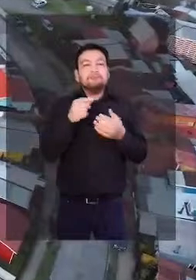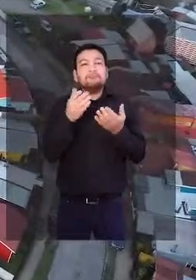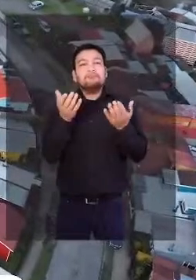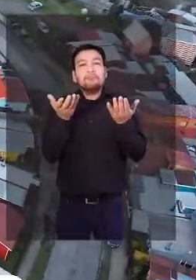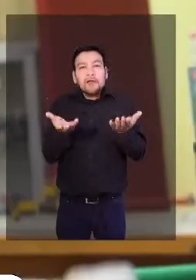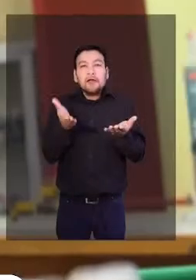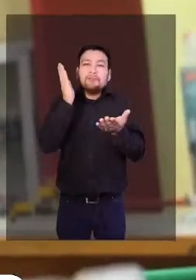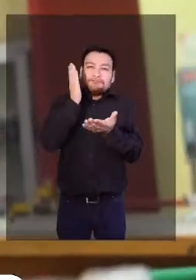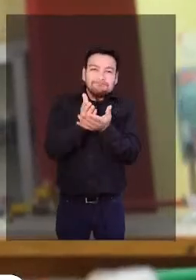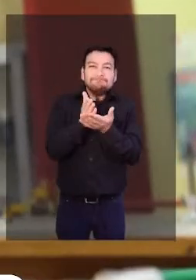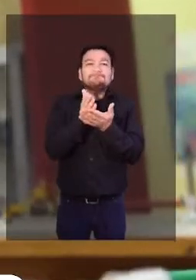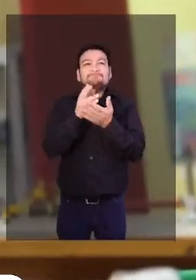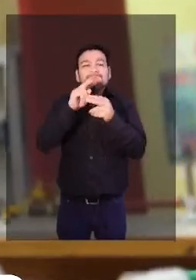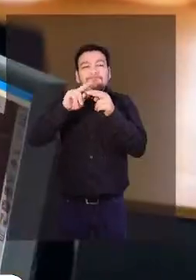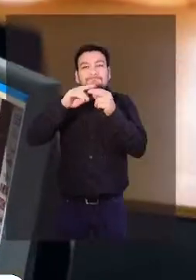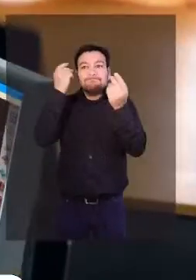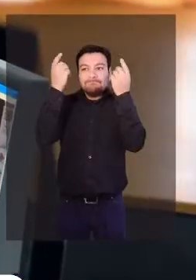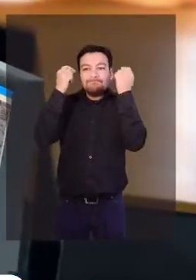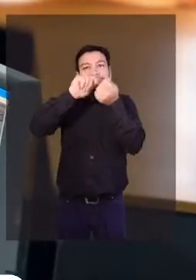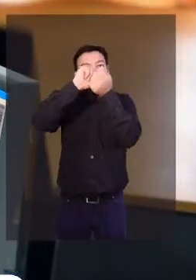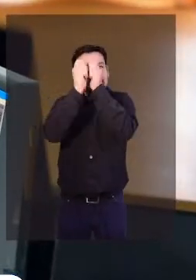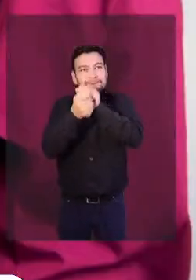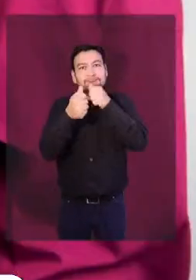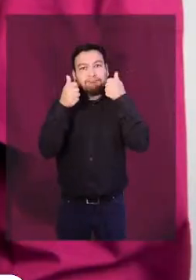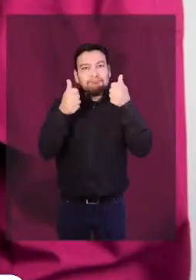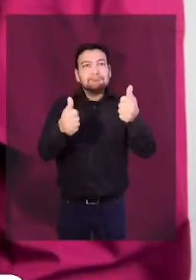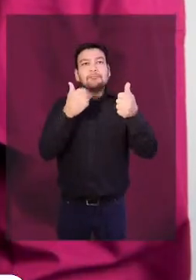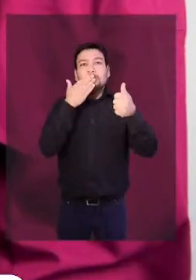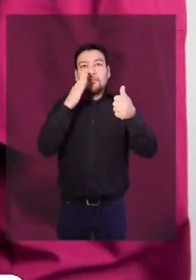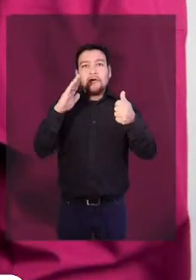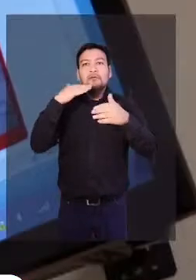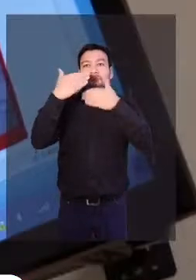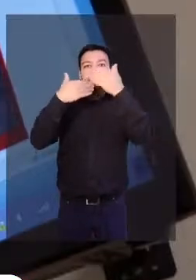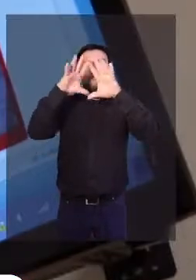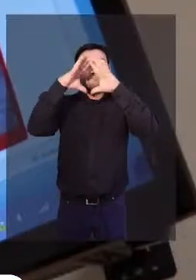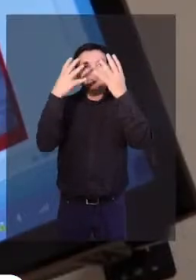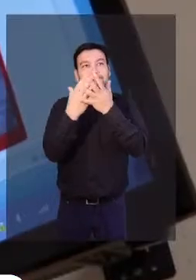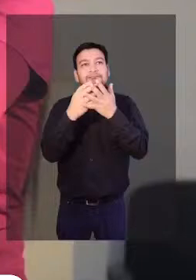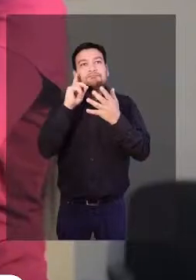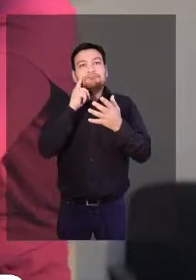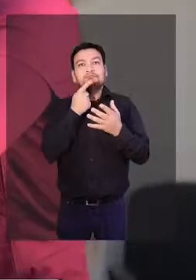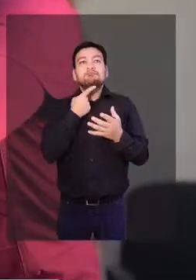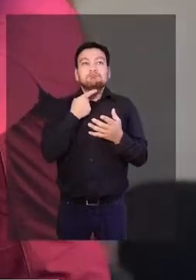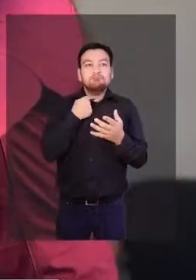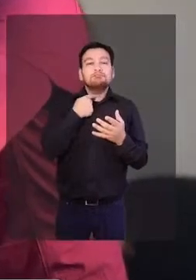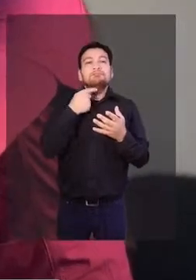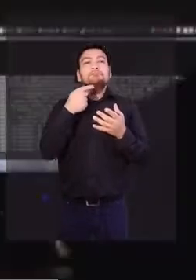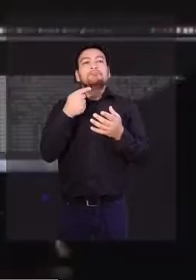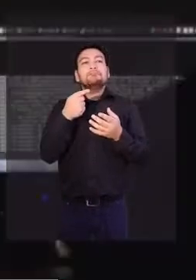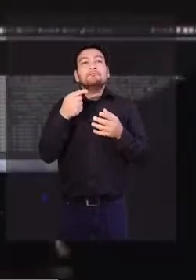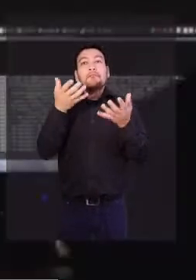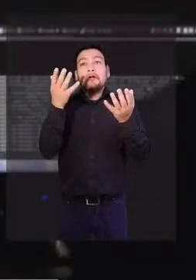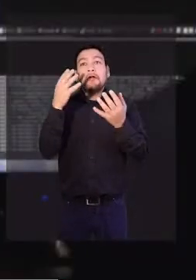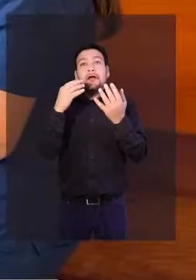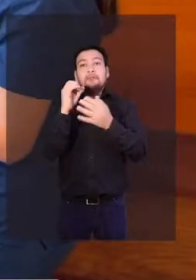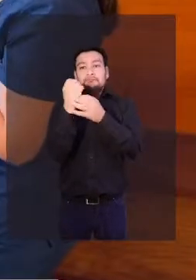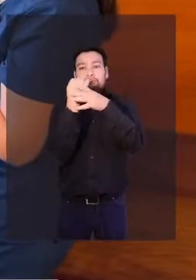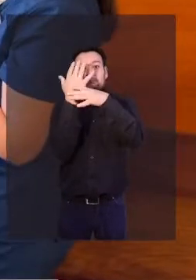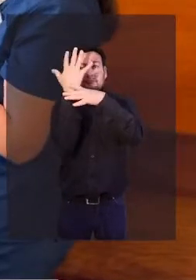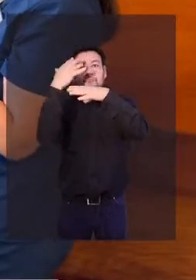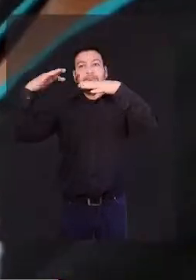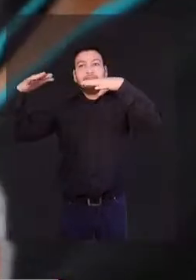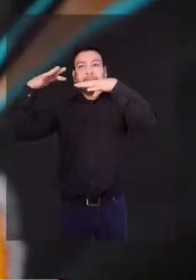regional, abarcando áreas fundamentales del conocimiento como las ciencias sociales, ciencias de la salud,